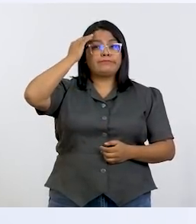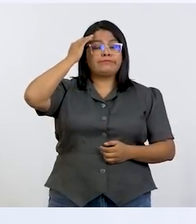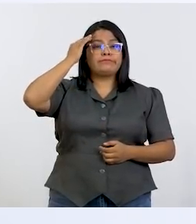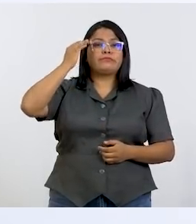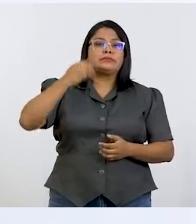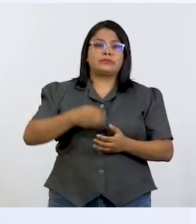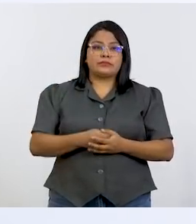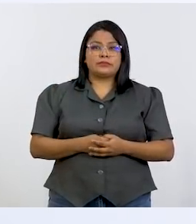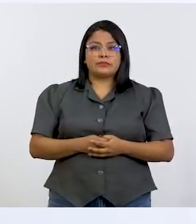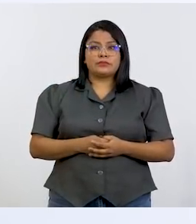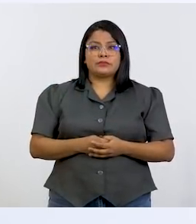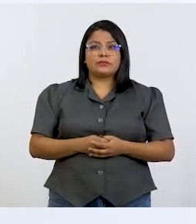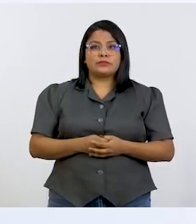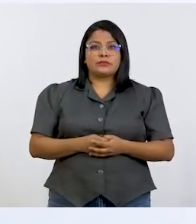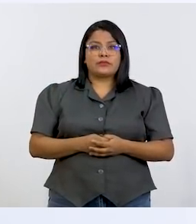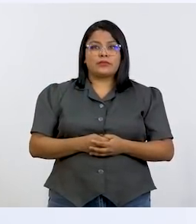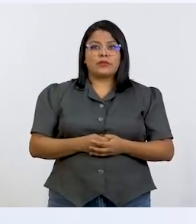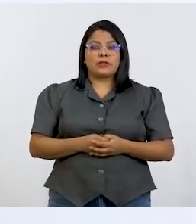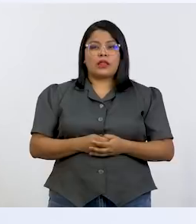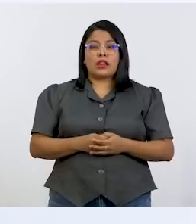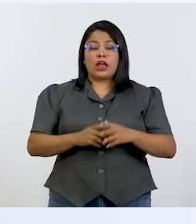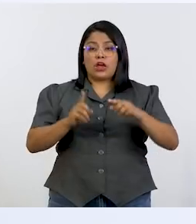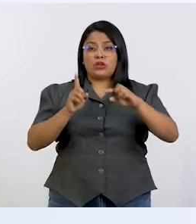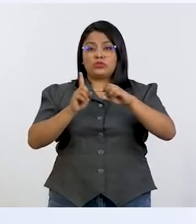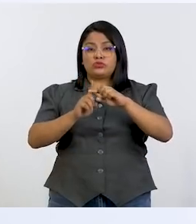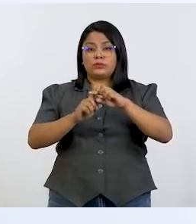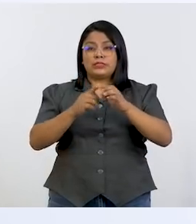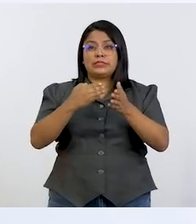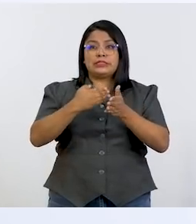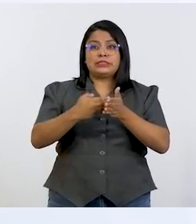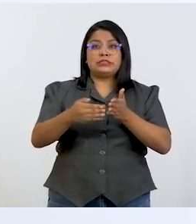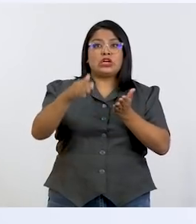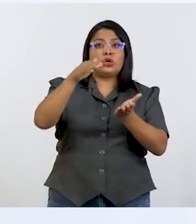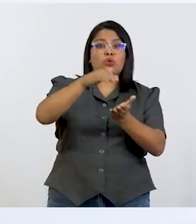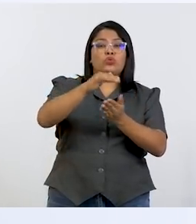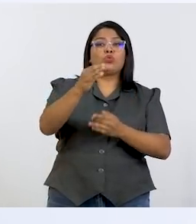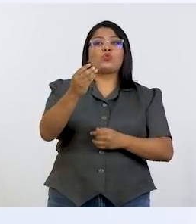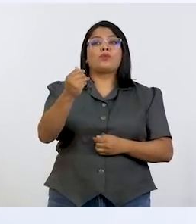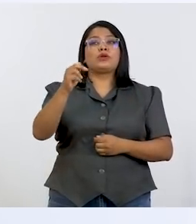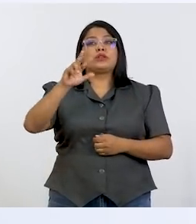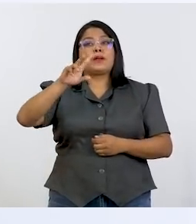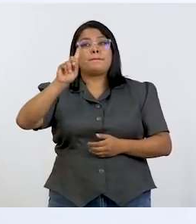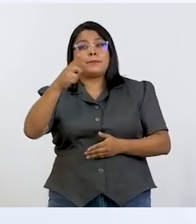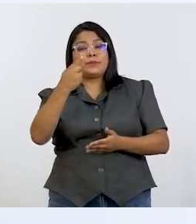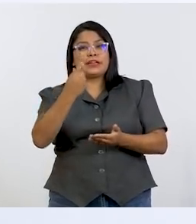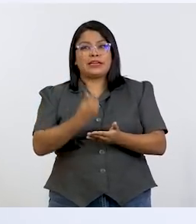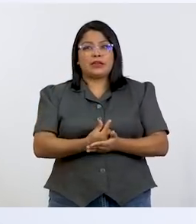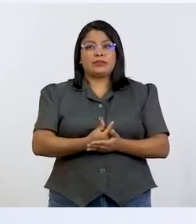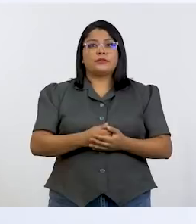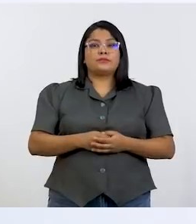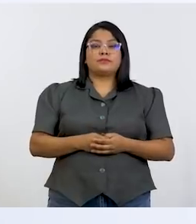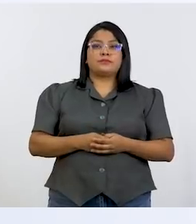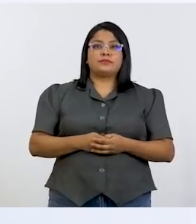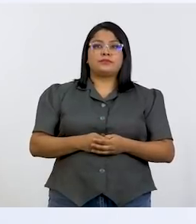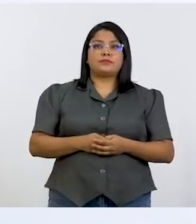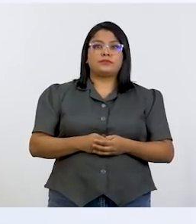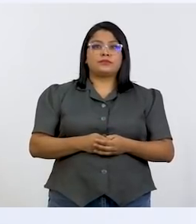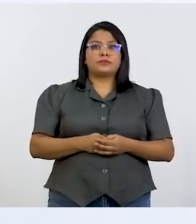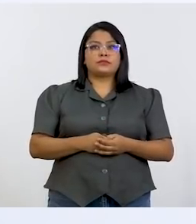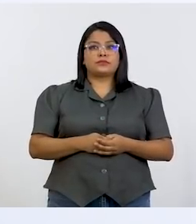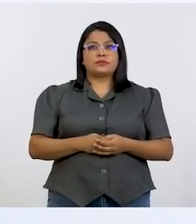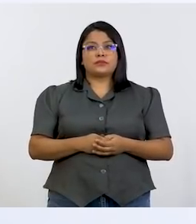por lo que es importante que la conozcas e identifiques. La operación suma inicia en la unidad 3 de primer